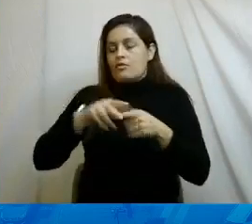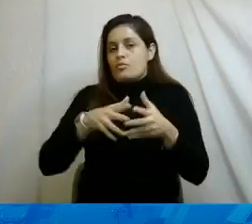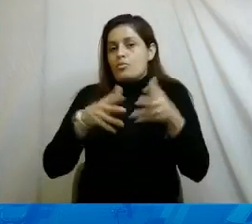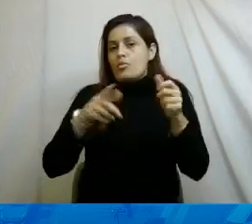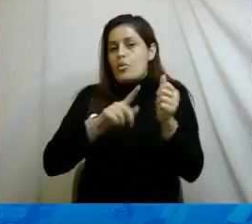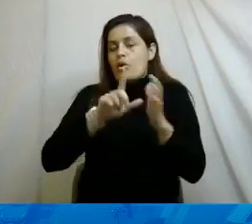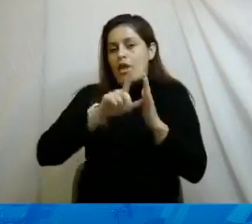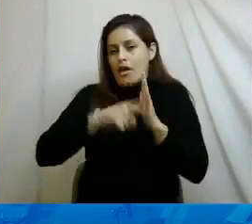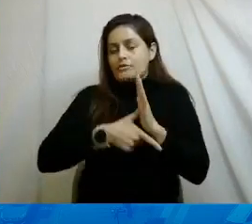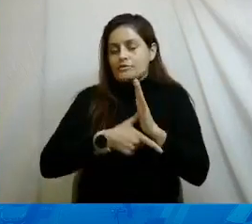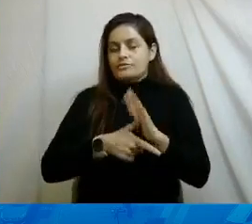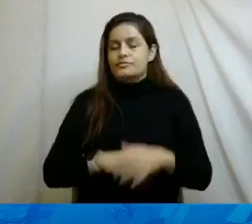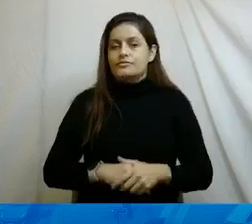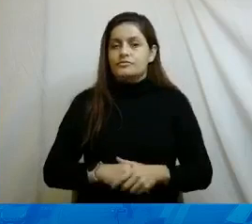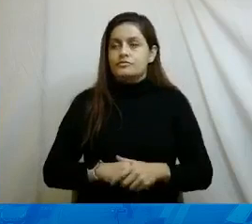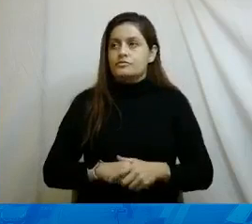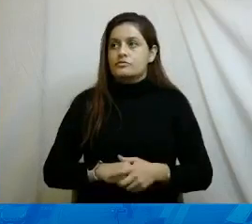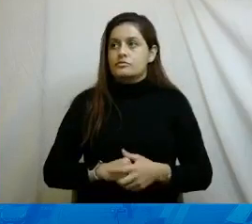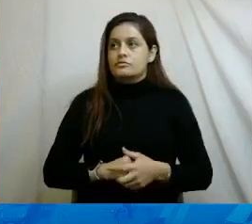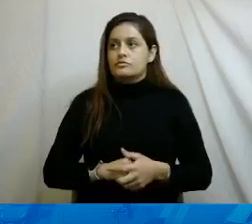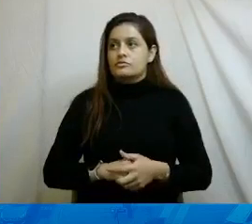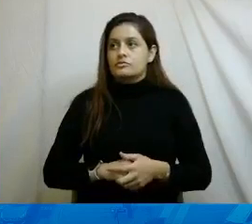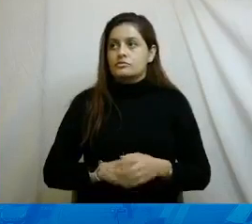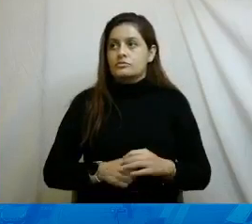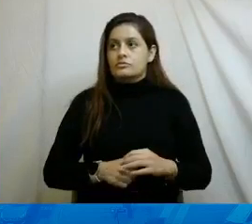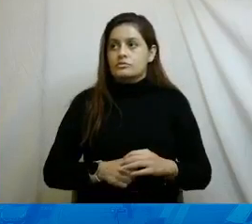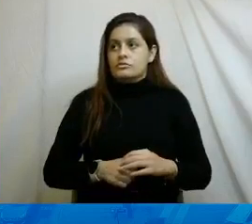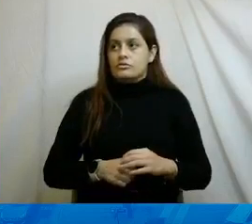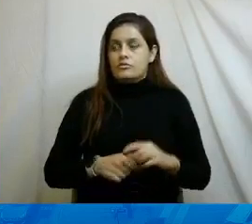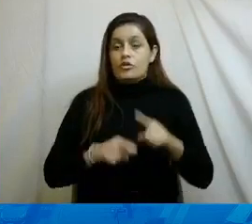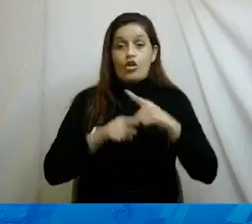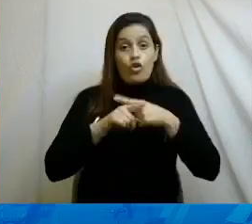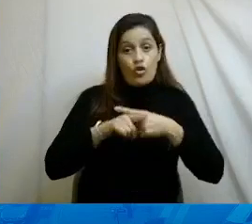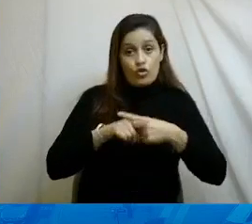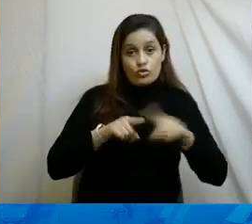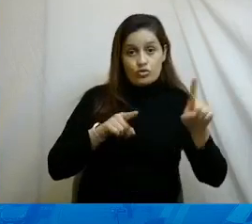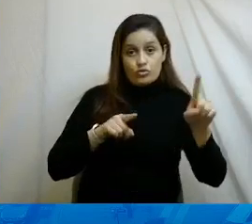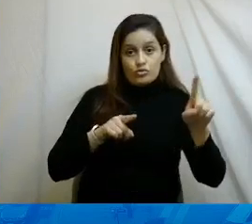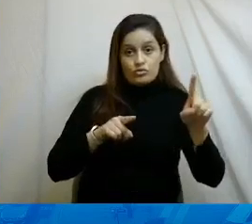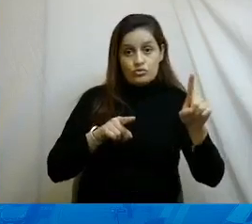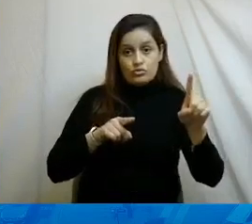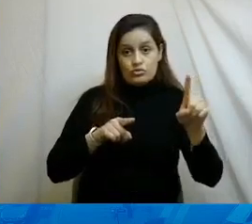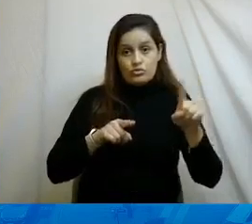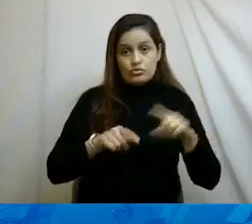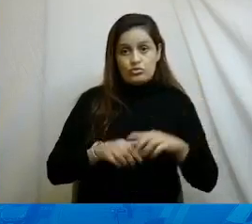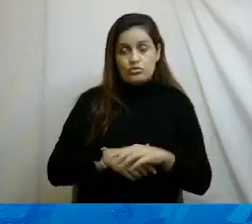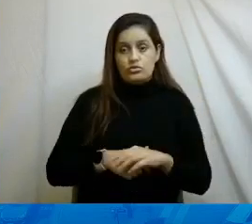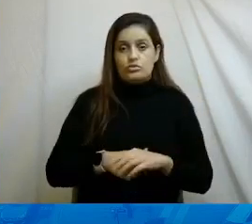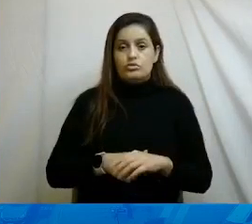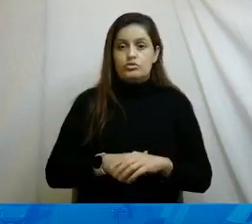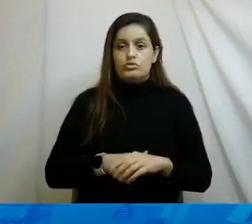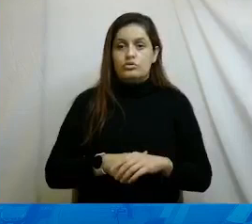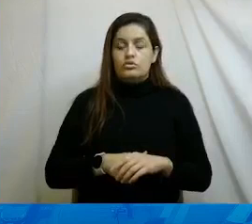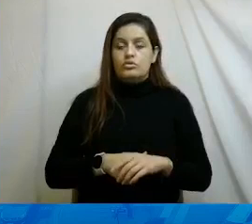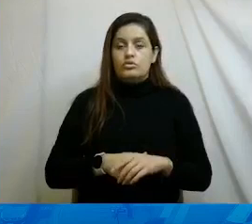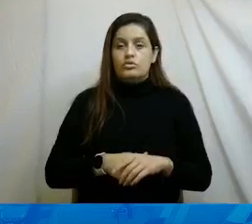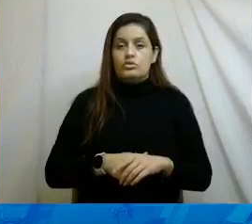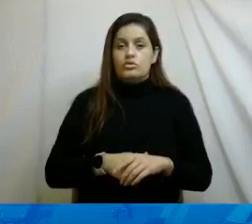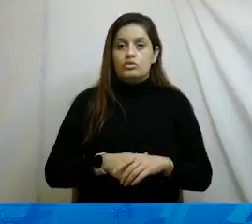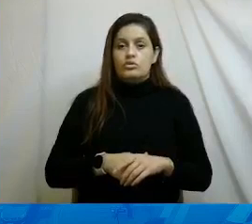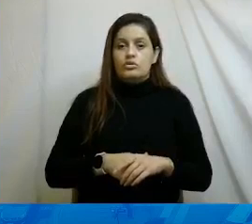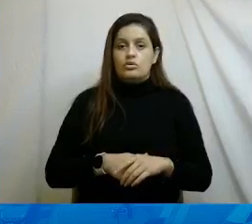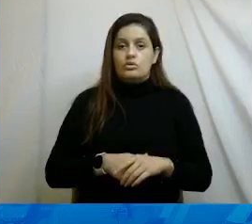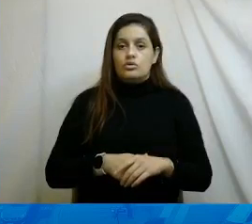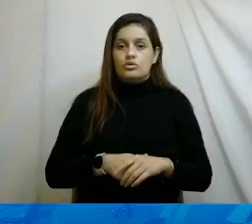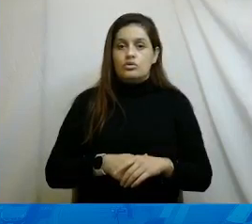difícil. Pero ya eso ya se destrabó. Otra parte de esta deuda corresponde a, como bien señaló usted, la complementa al verter